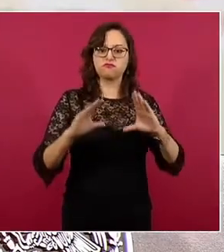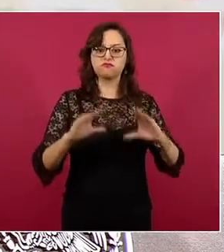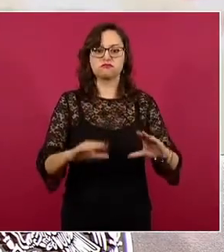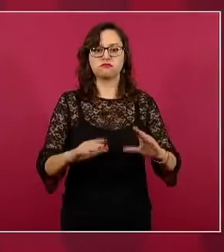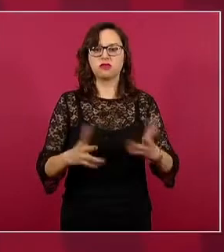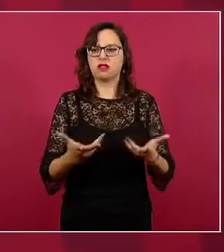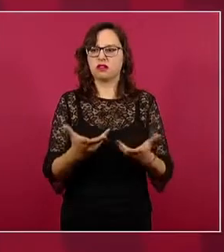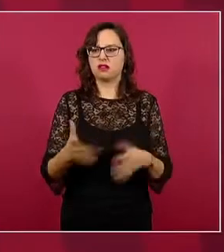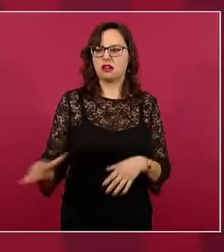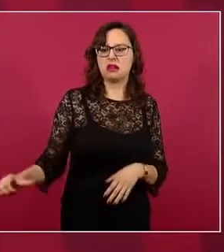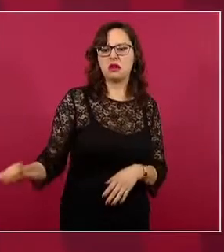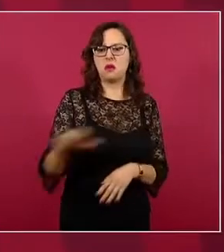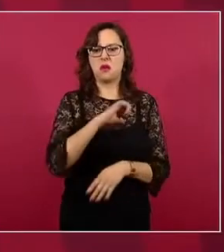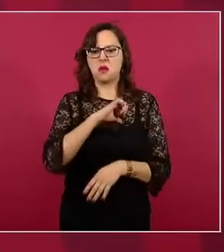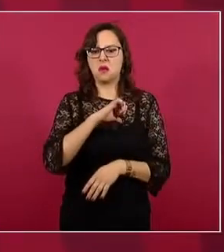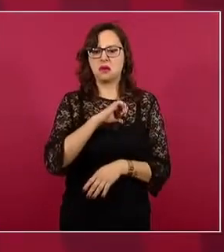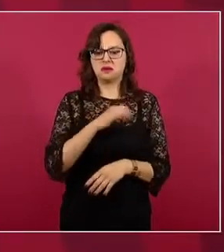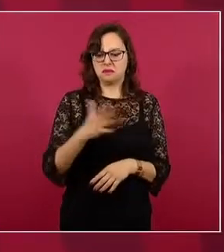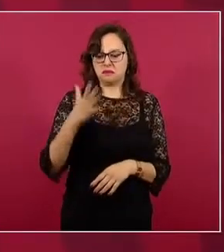individualista,